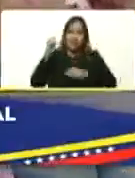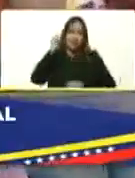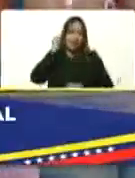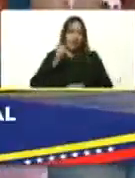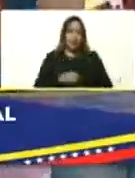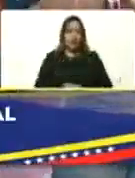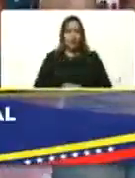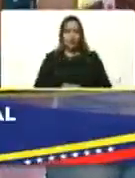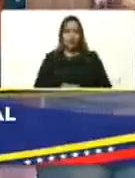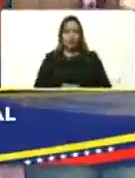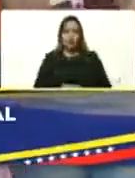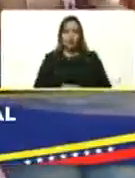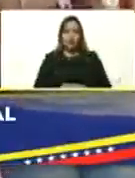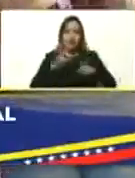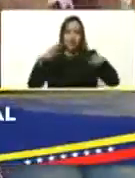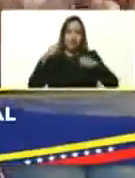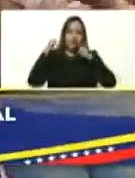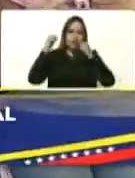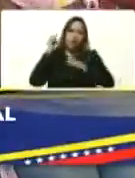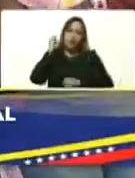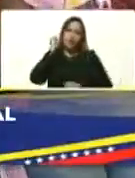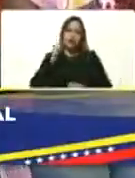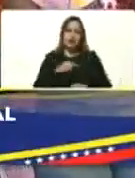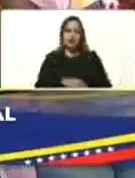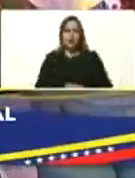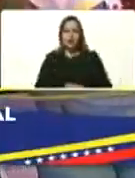mujeres! Bueno, que vivamos las mujeres.